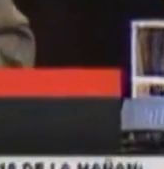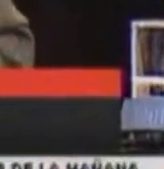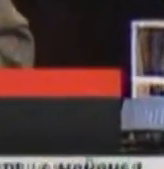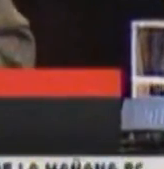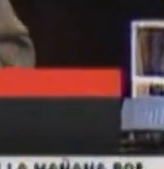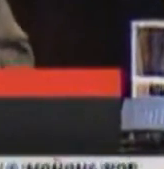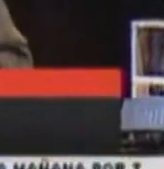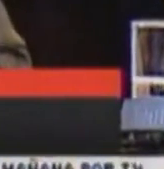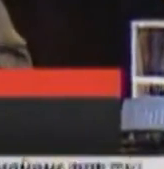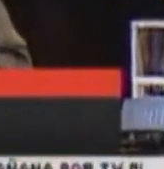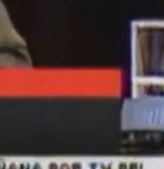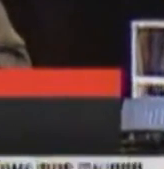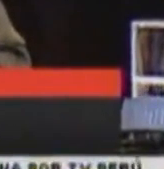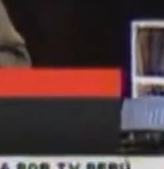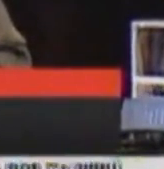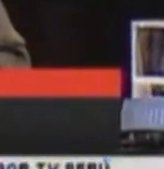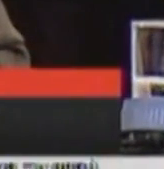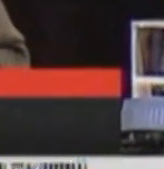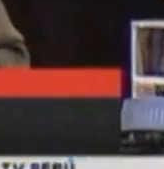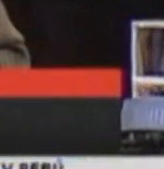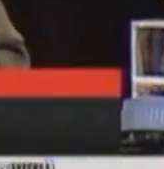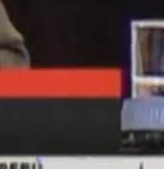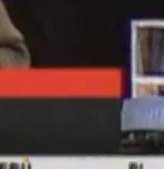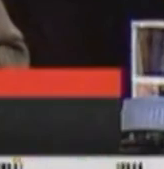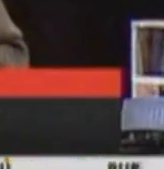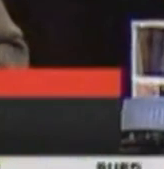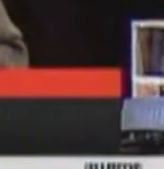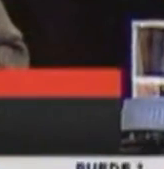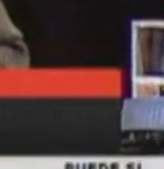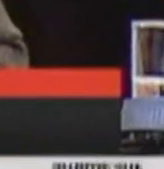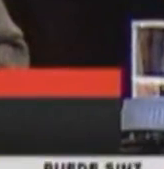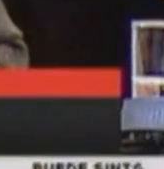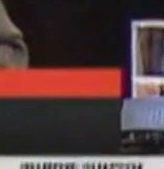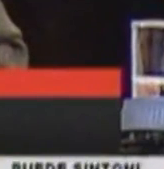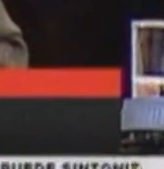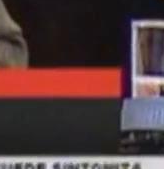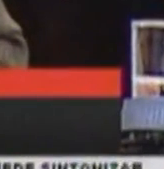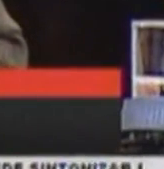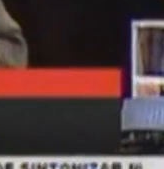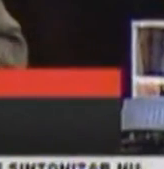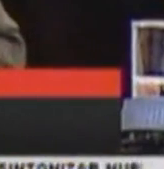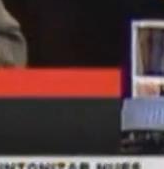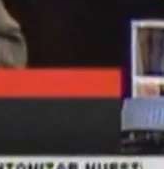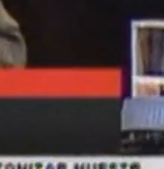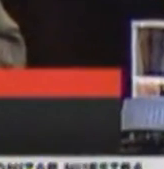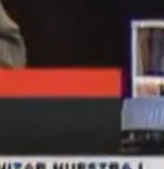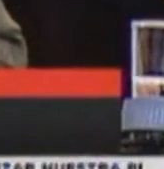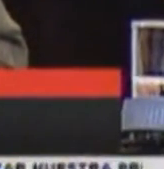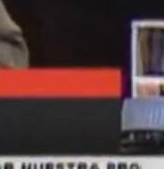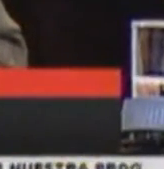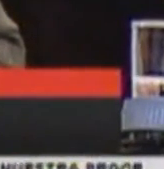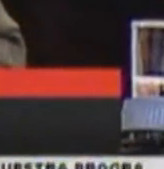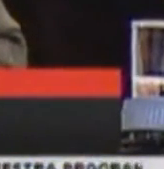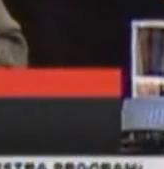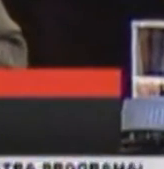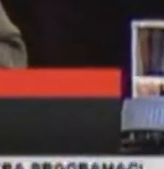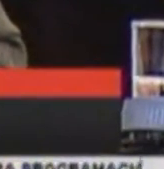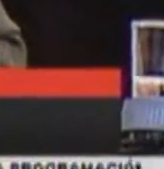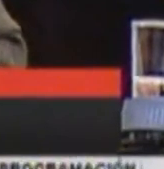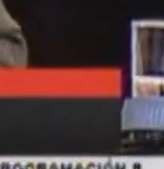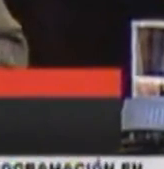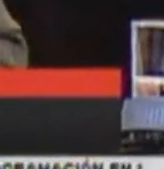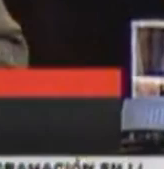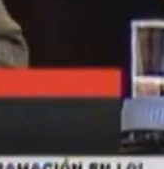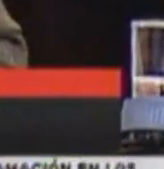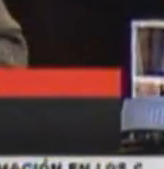discutimos, mejorar nuestro conocimiento de realidad, de nuestra geografía, del territorio, porque la desconocemos, nuestros ministerios muchas